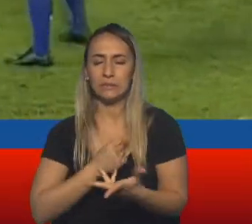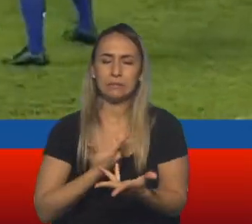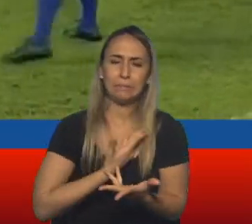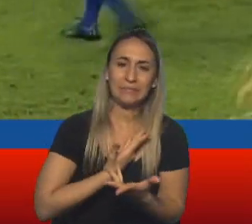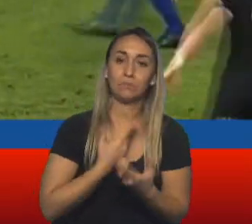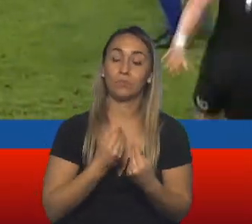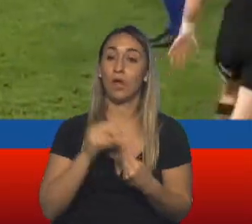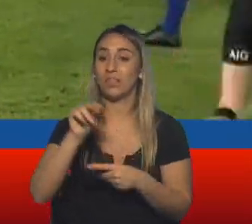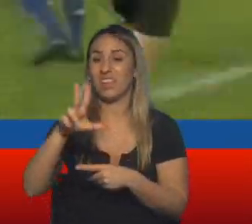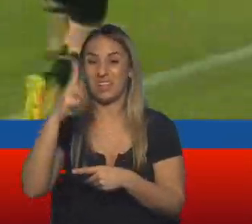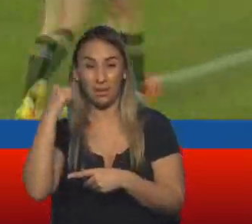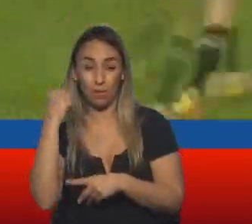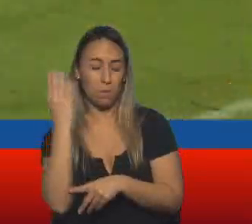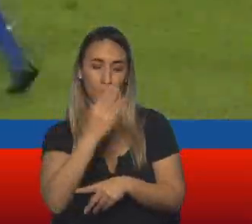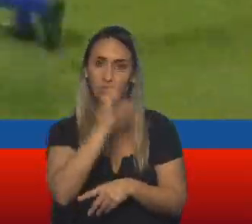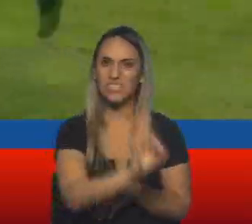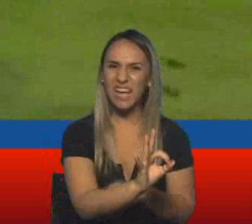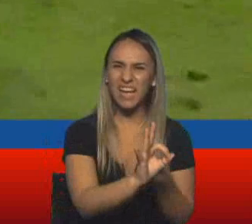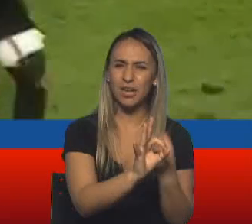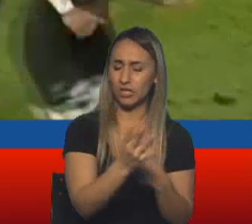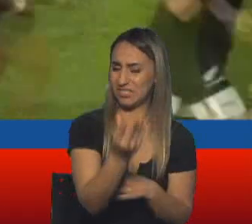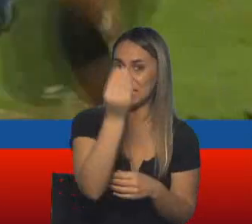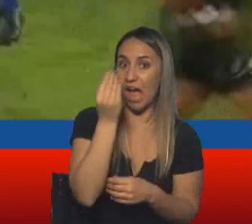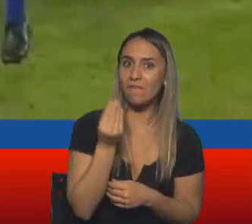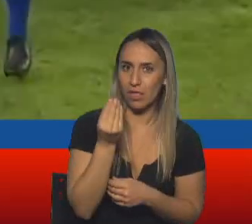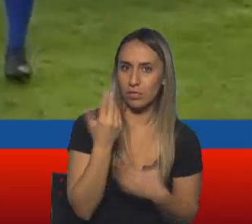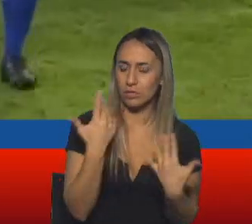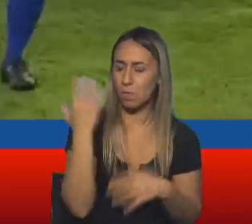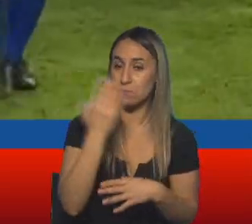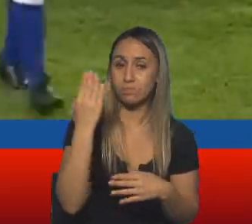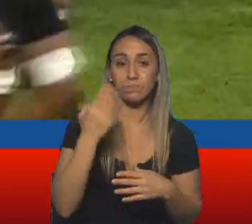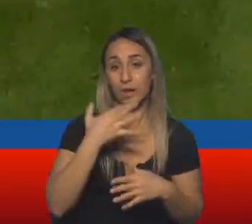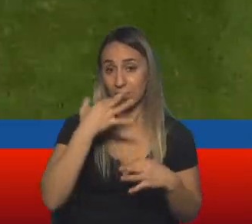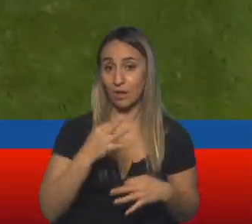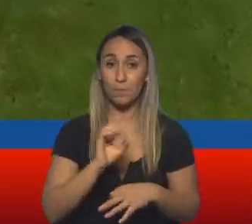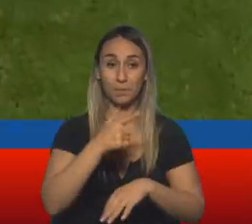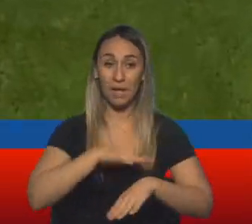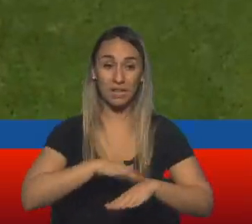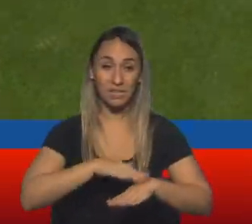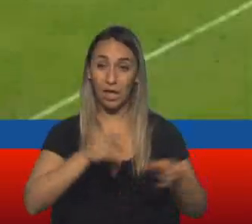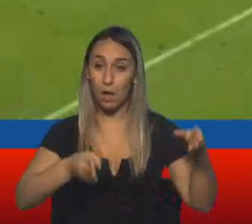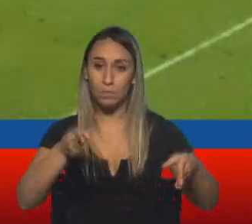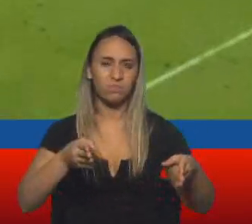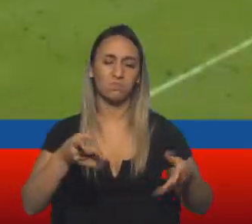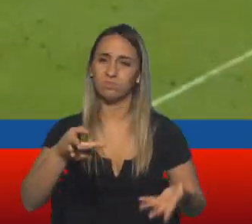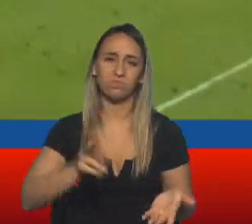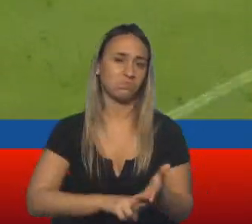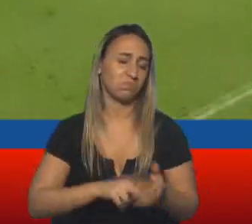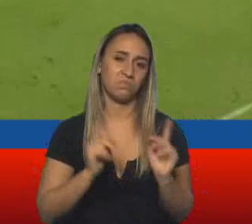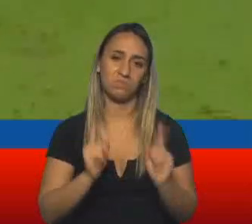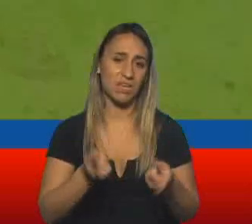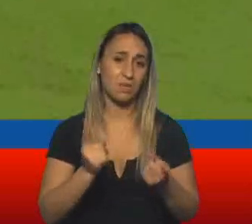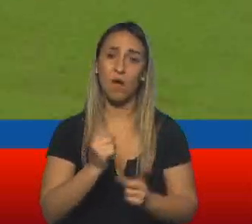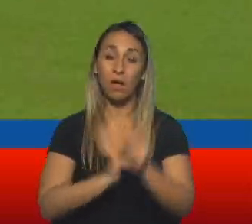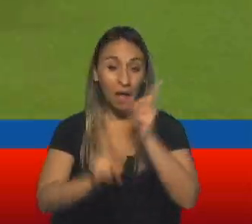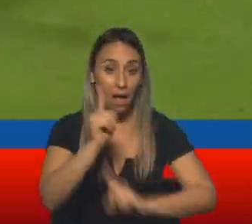ese 39-0 del sábado pasado. Bueno, lo cierto es que en el primer tiempo fue más de lo mismo. Los cambios